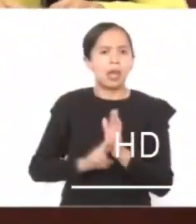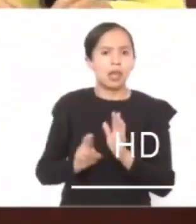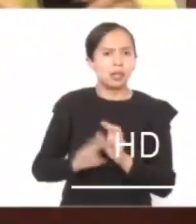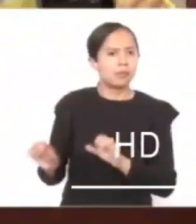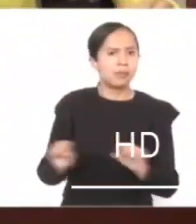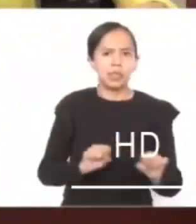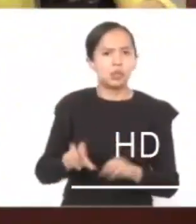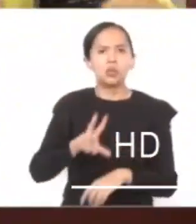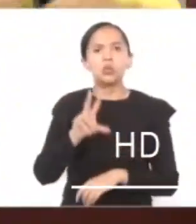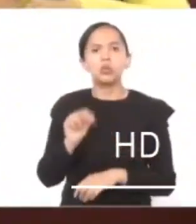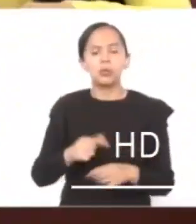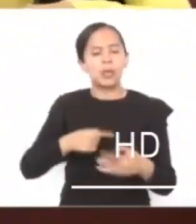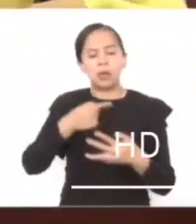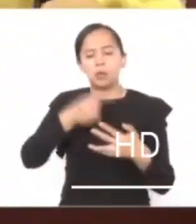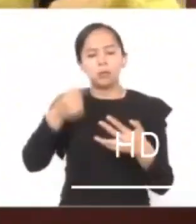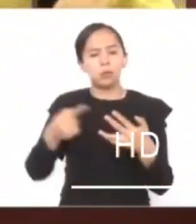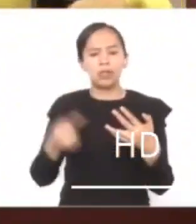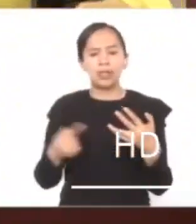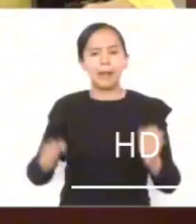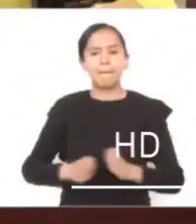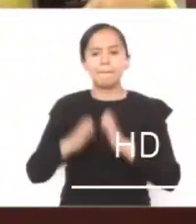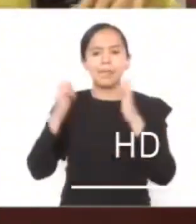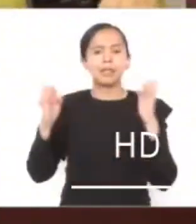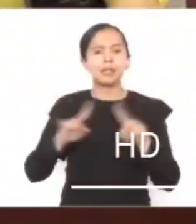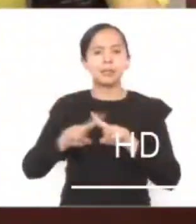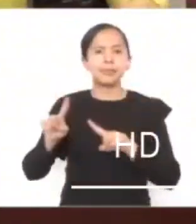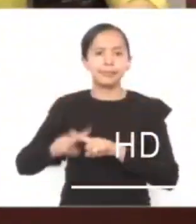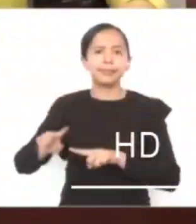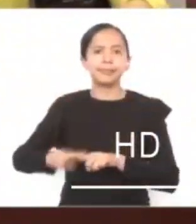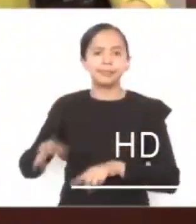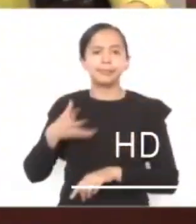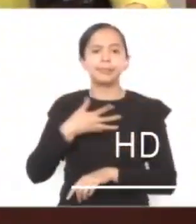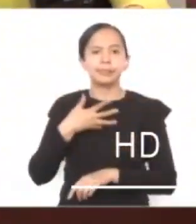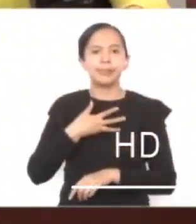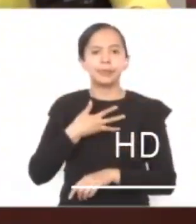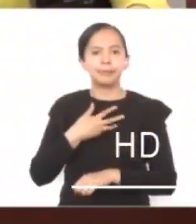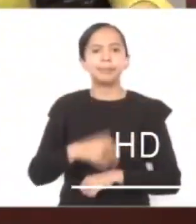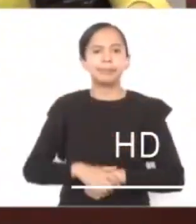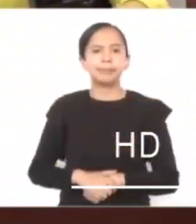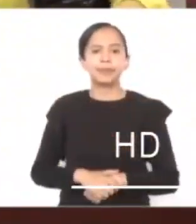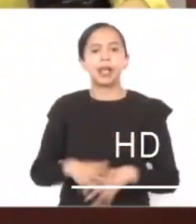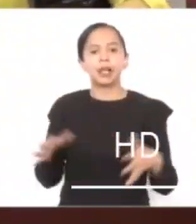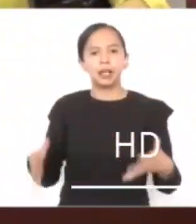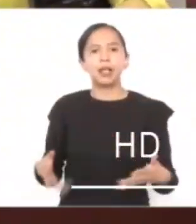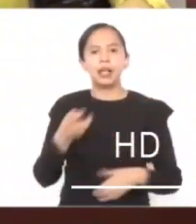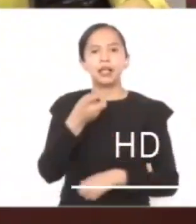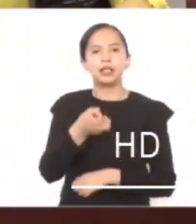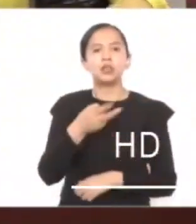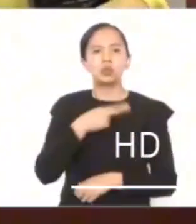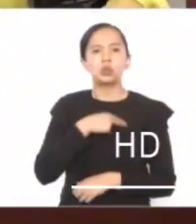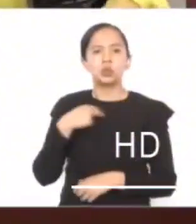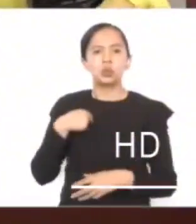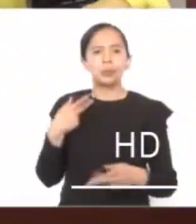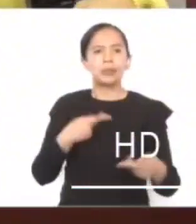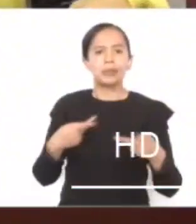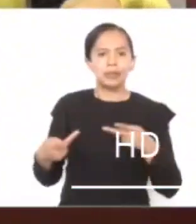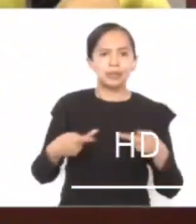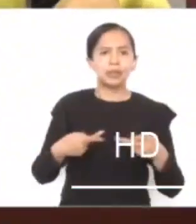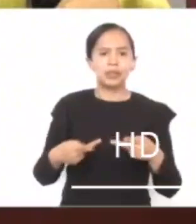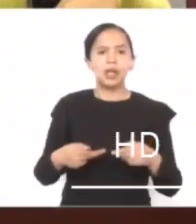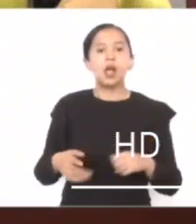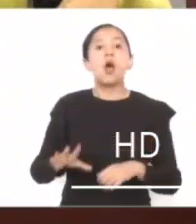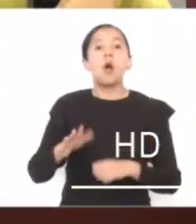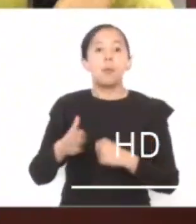otras entidades, sino para cualquier otro tipo de alerta de emergencia que aplique. Entonces, eso es lo que estará sucediendo. Cuando